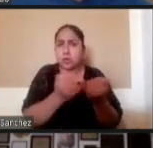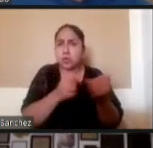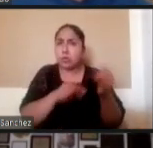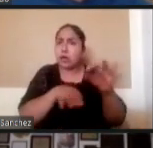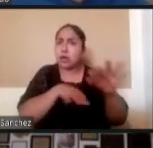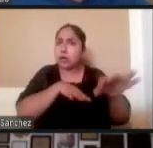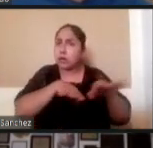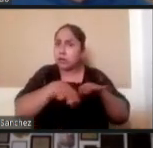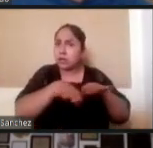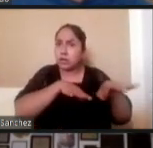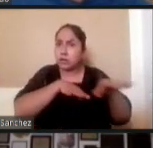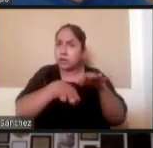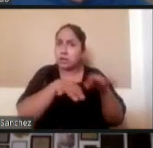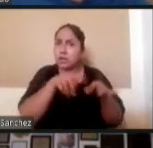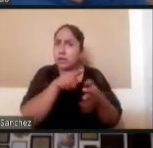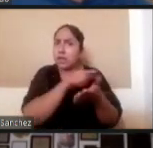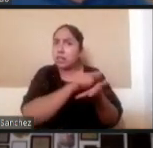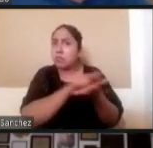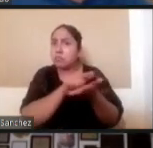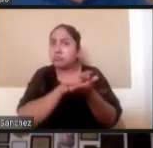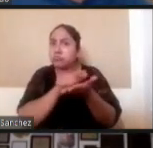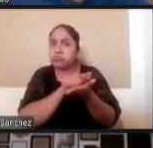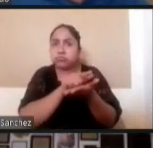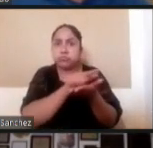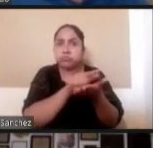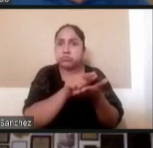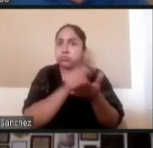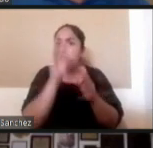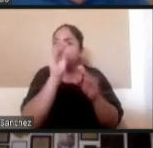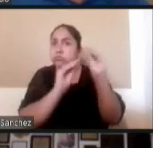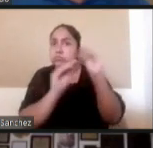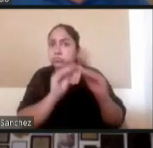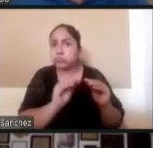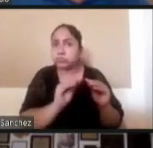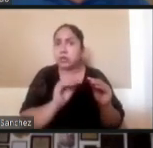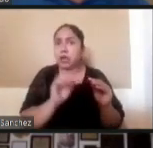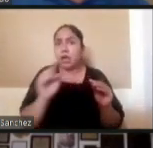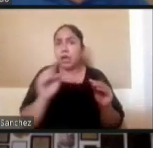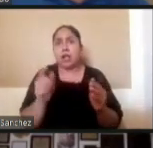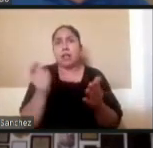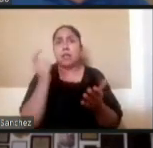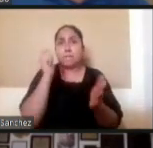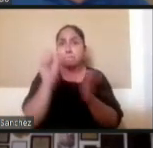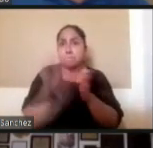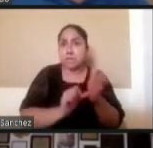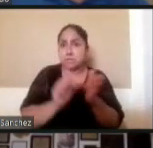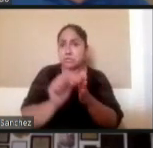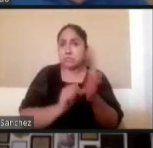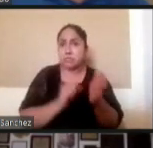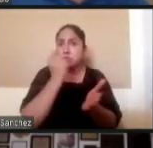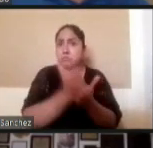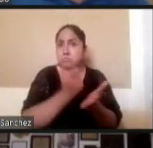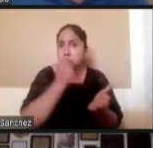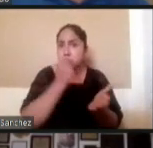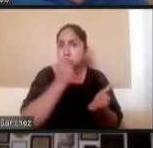de la dirección de limpia, con el mismo sueldo que el señor Ramón, también de 15 años de antigüedad, y su adeudo